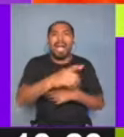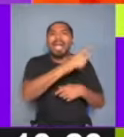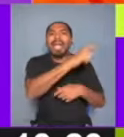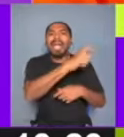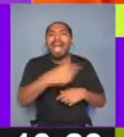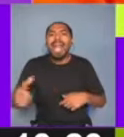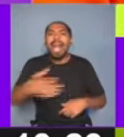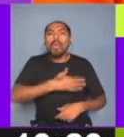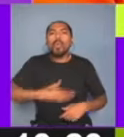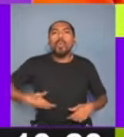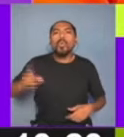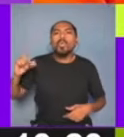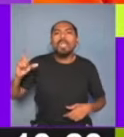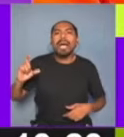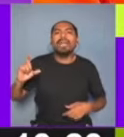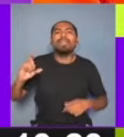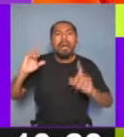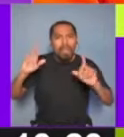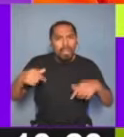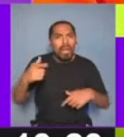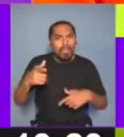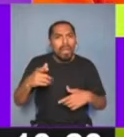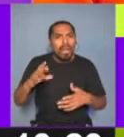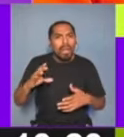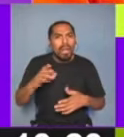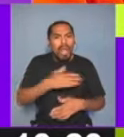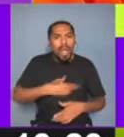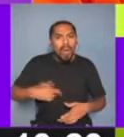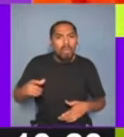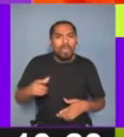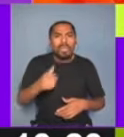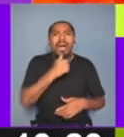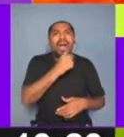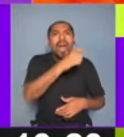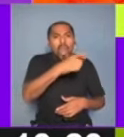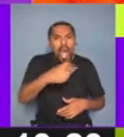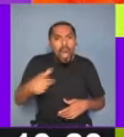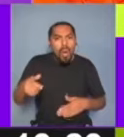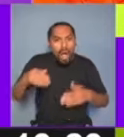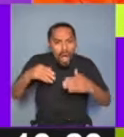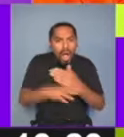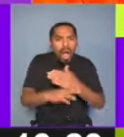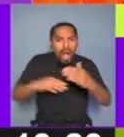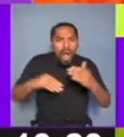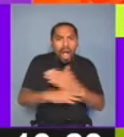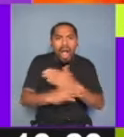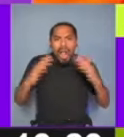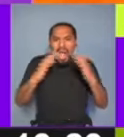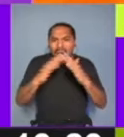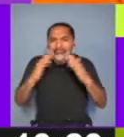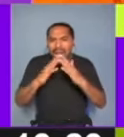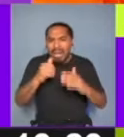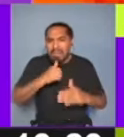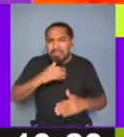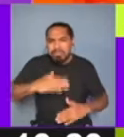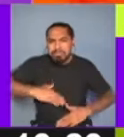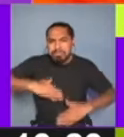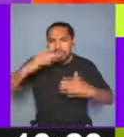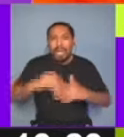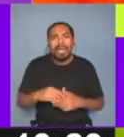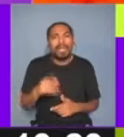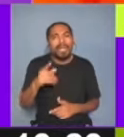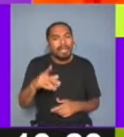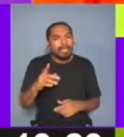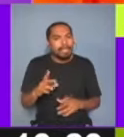e ingresan a la vivienda O sea que ha sido un trabajo arduo y a pesar de que han intervenido bomberos de la policía